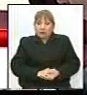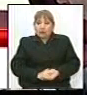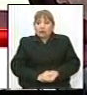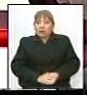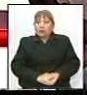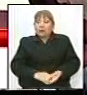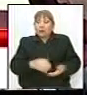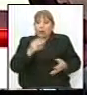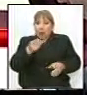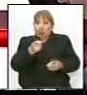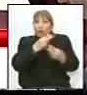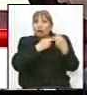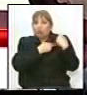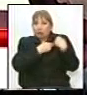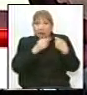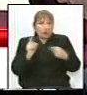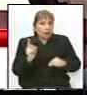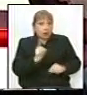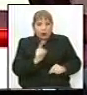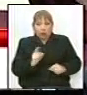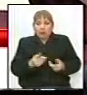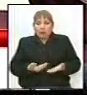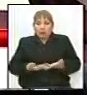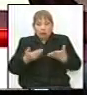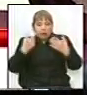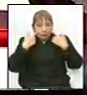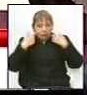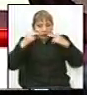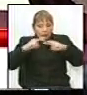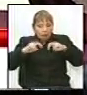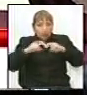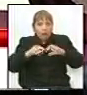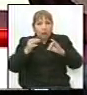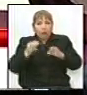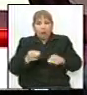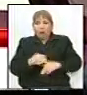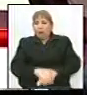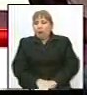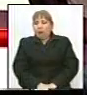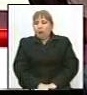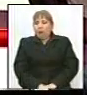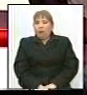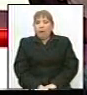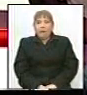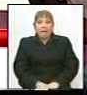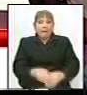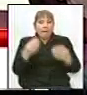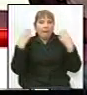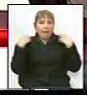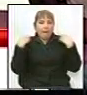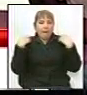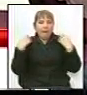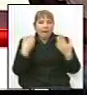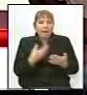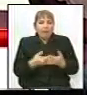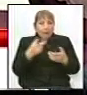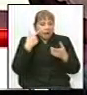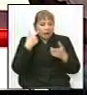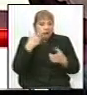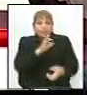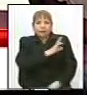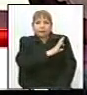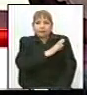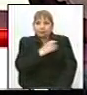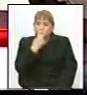establecer si hay responsabilidad o no, o hacer la indagación, la verificación por la oficina o la Dirección de Fiscalización